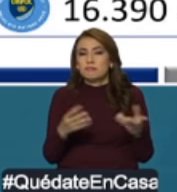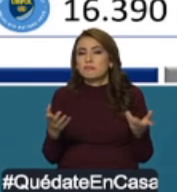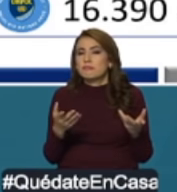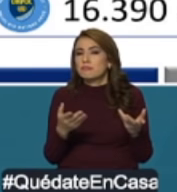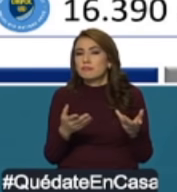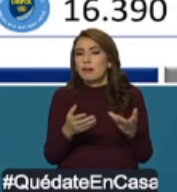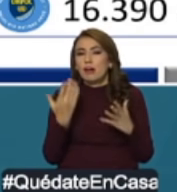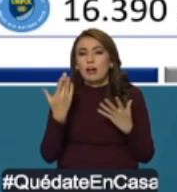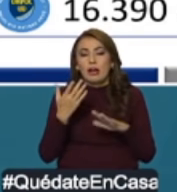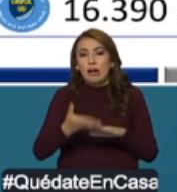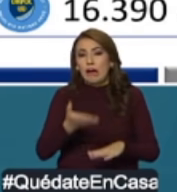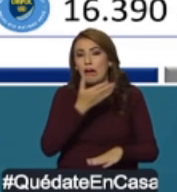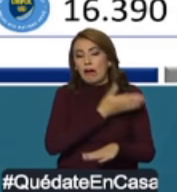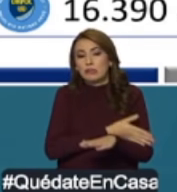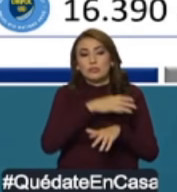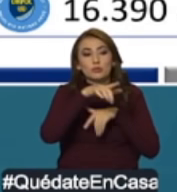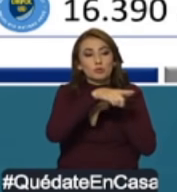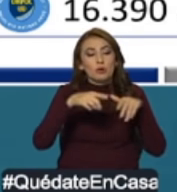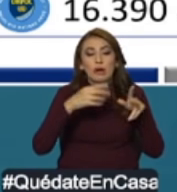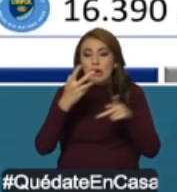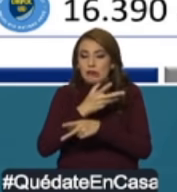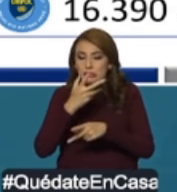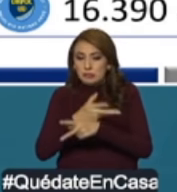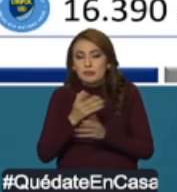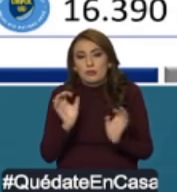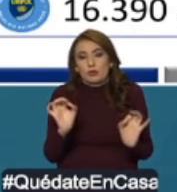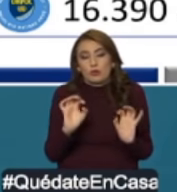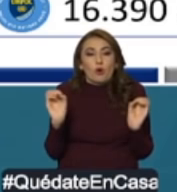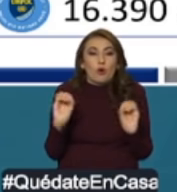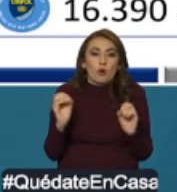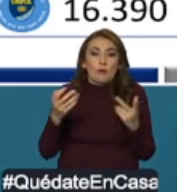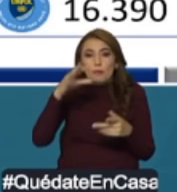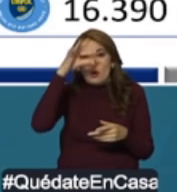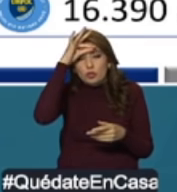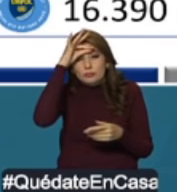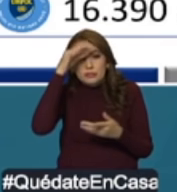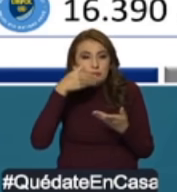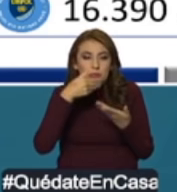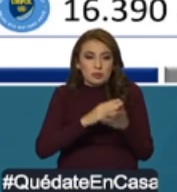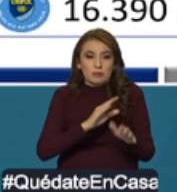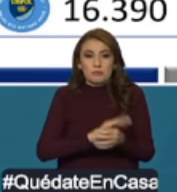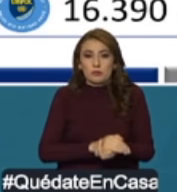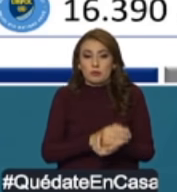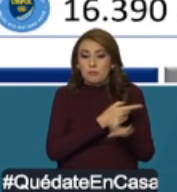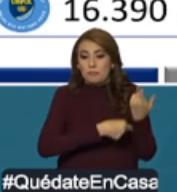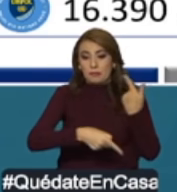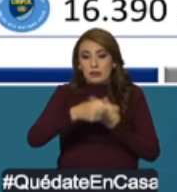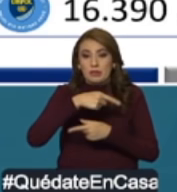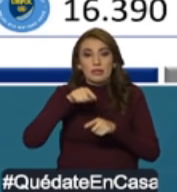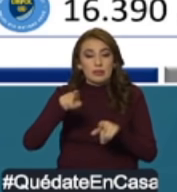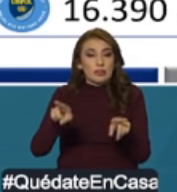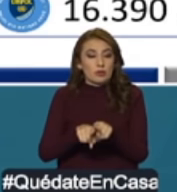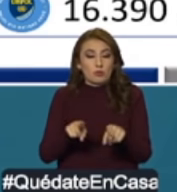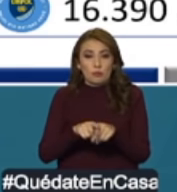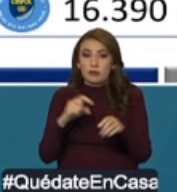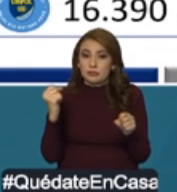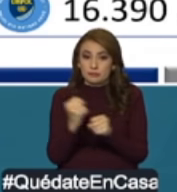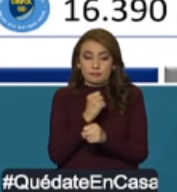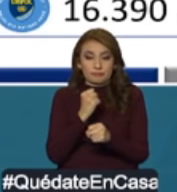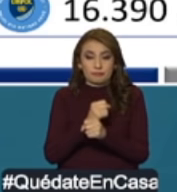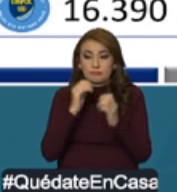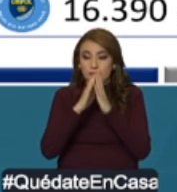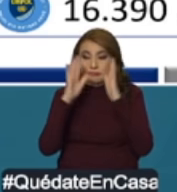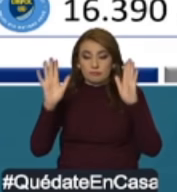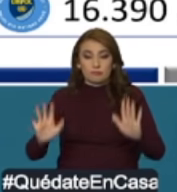sitios de alto riesgo y en los viajes humanitarios y que también como política pública se ha definido cumplan con la cuarentena de